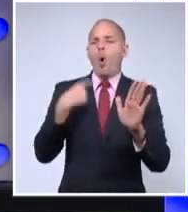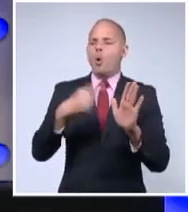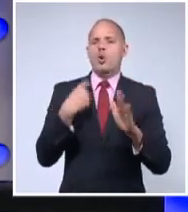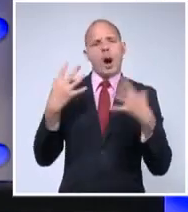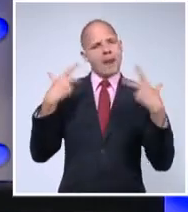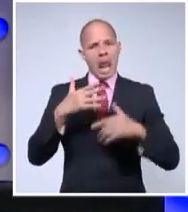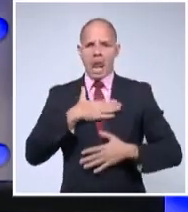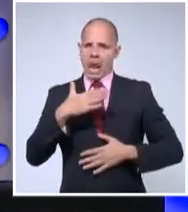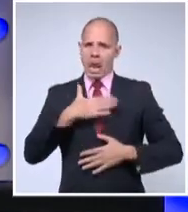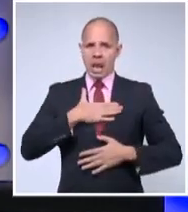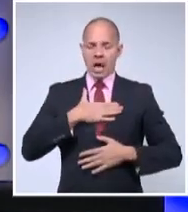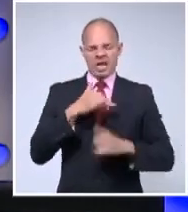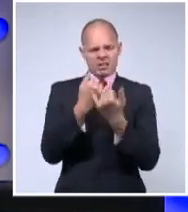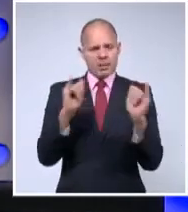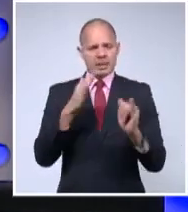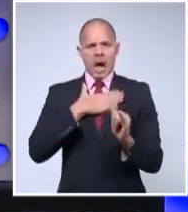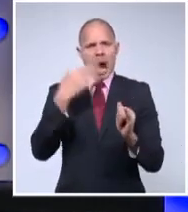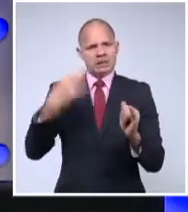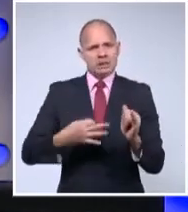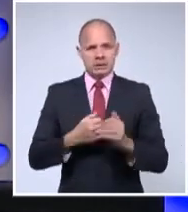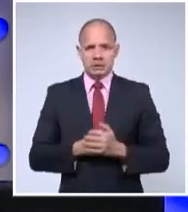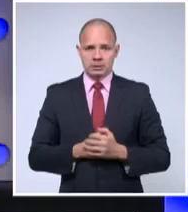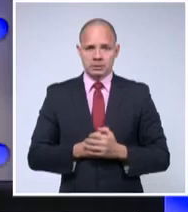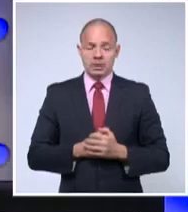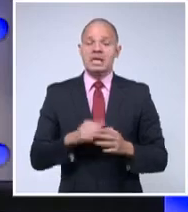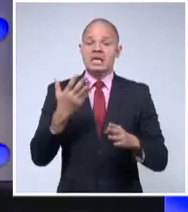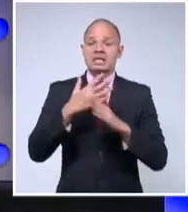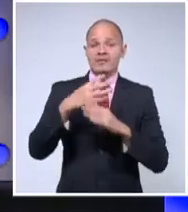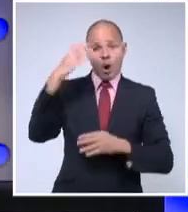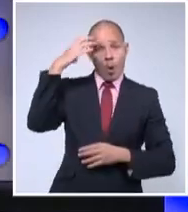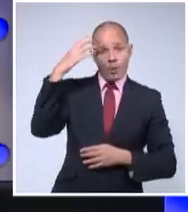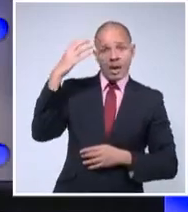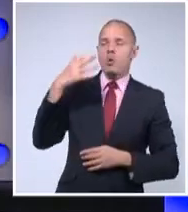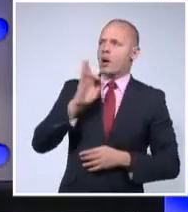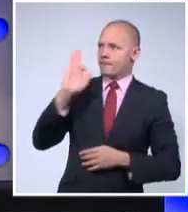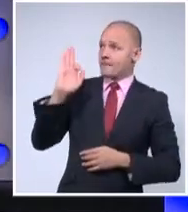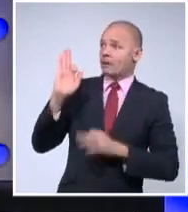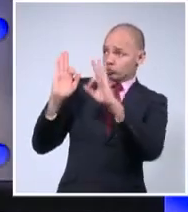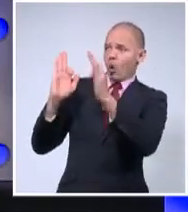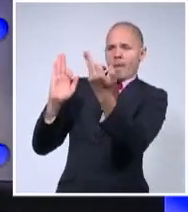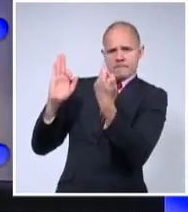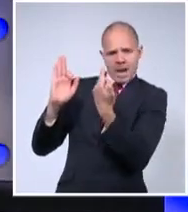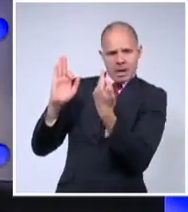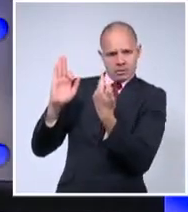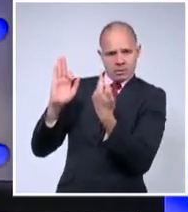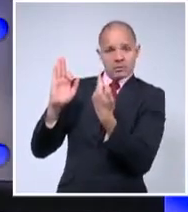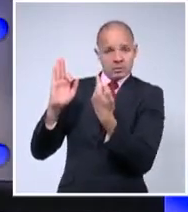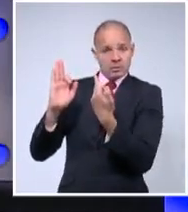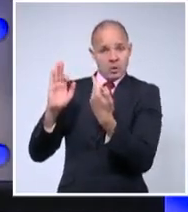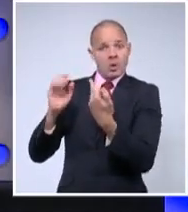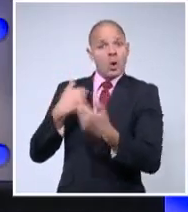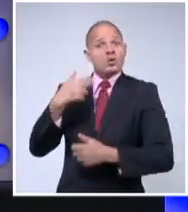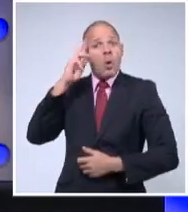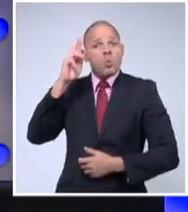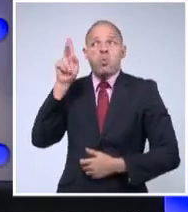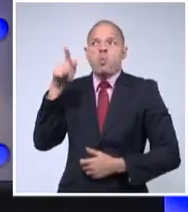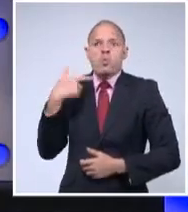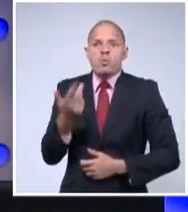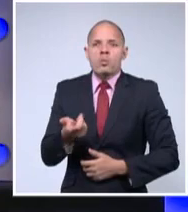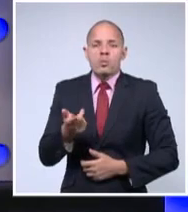y, por supuesto, el principio de igualdad soberana de los Estados. ¿Qué es lo que Cuba reclama? Es lo que Cuba le está recordando a los